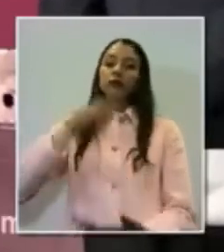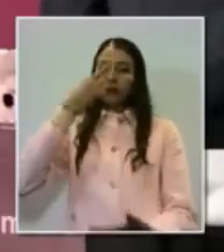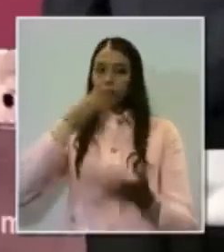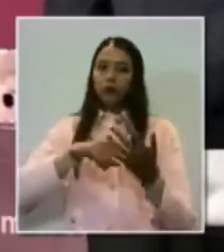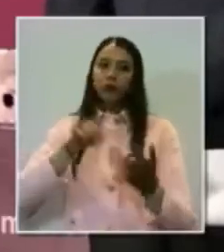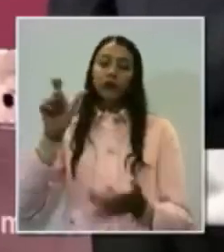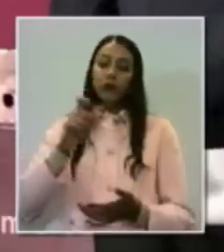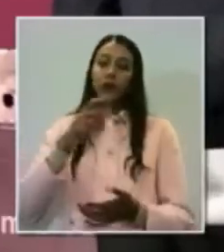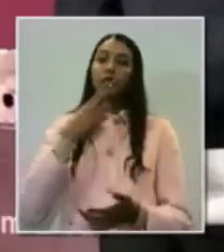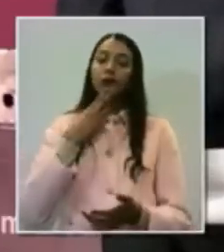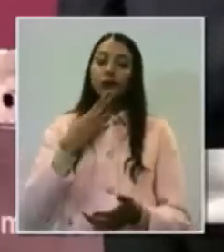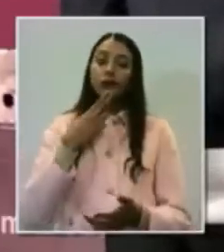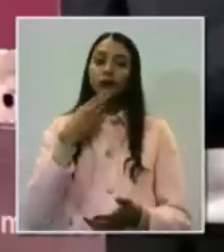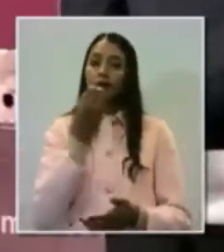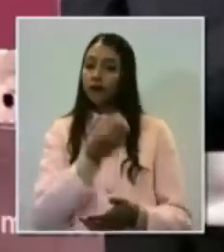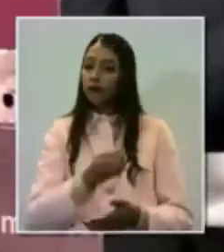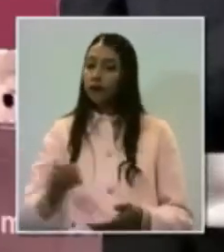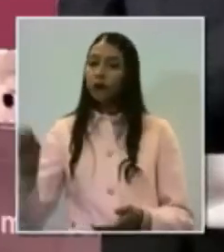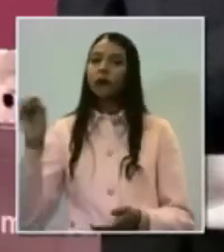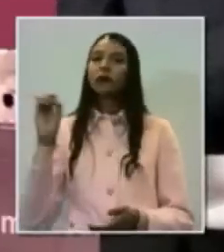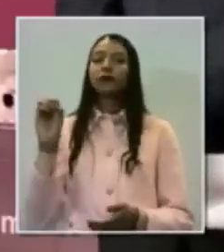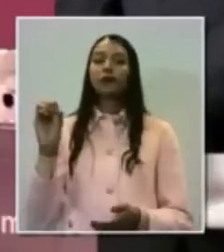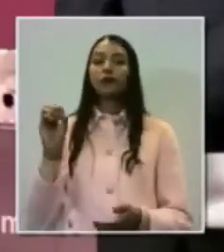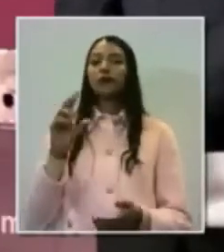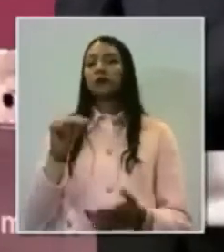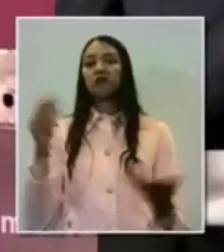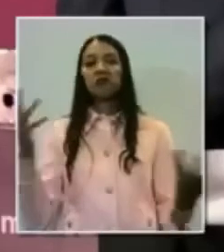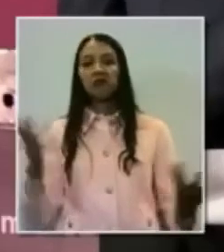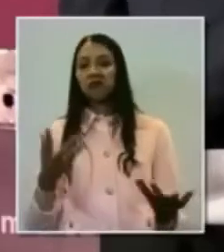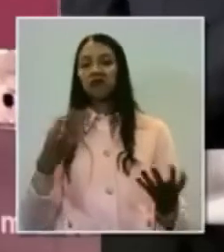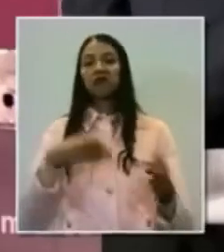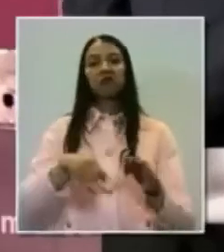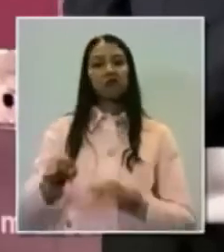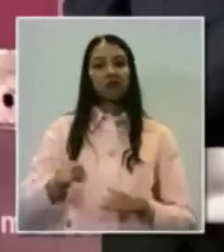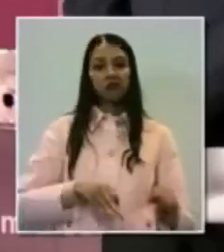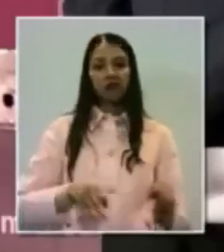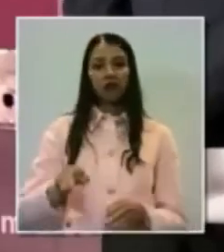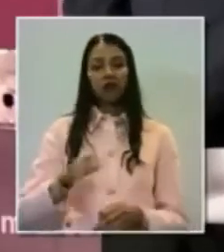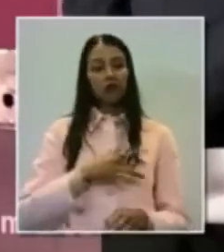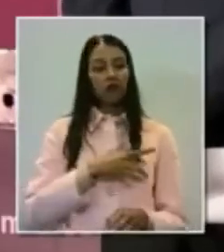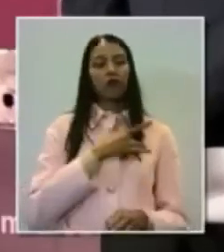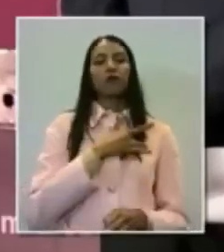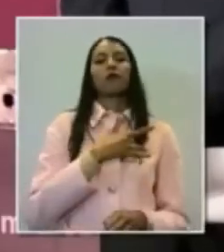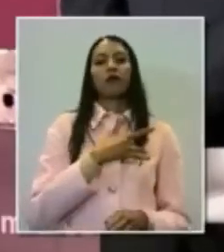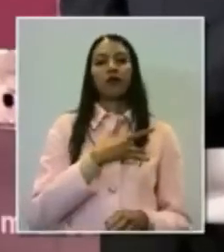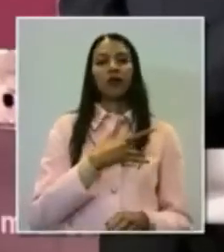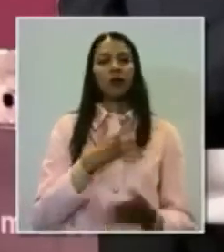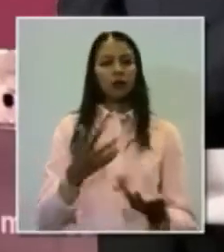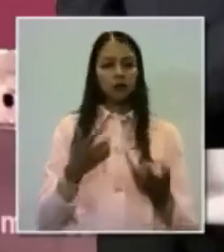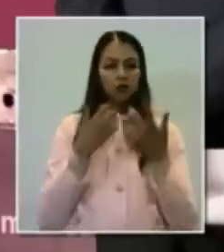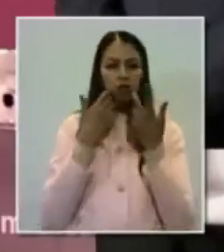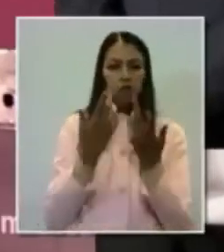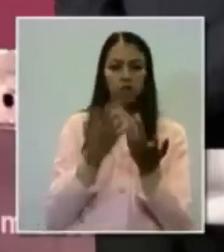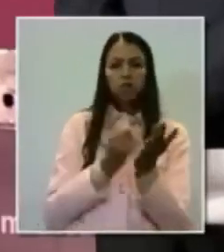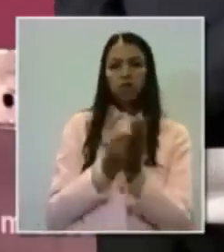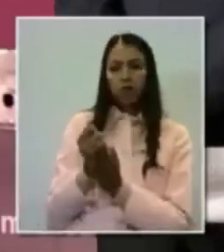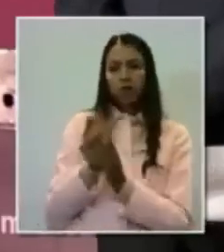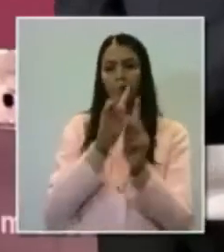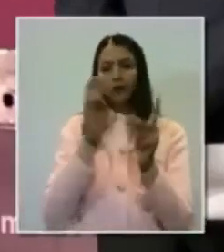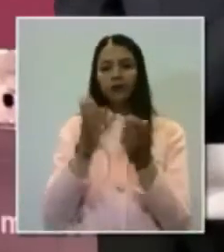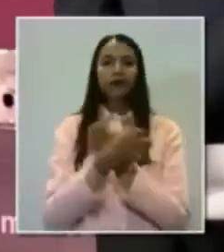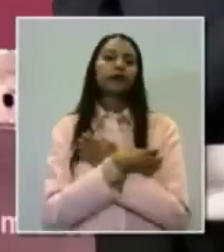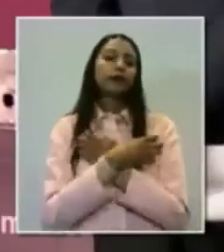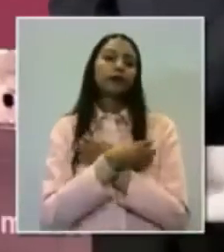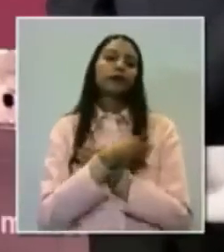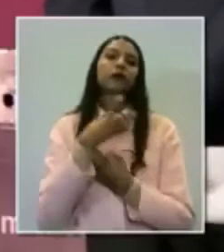momento que se usa la parte obligación, entonces no se hace el trabajo de manera sensible y con vocación en el sistema